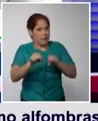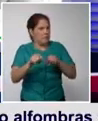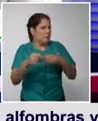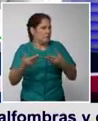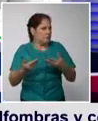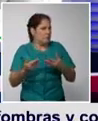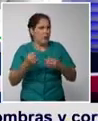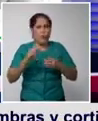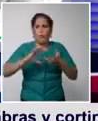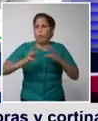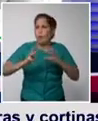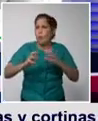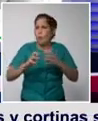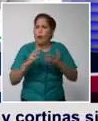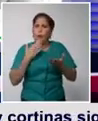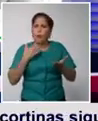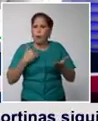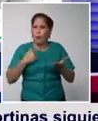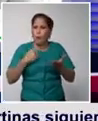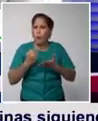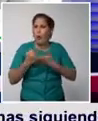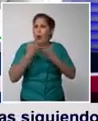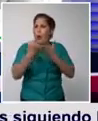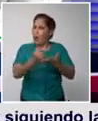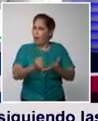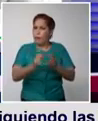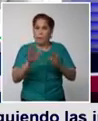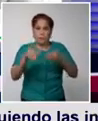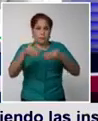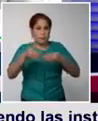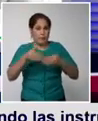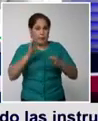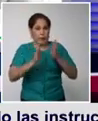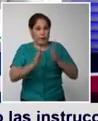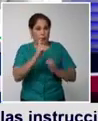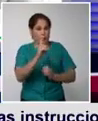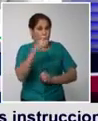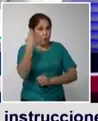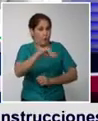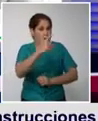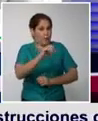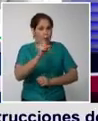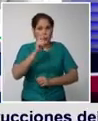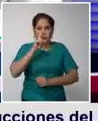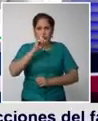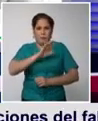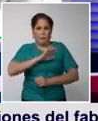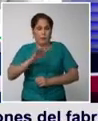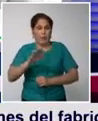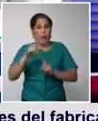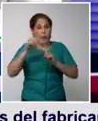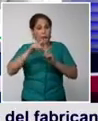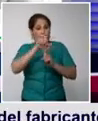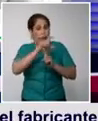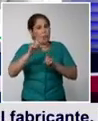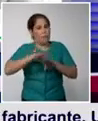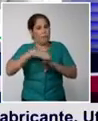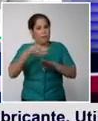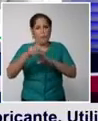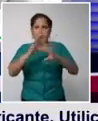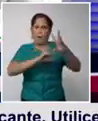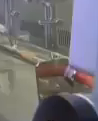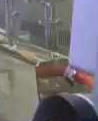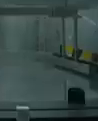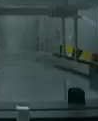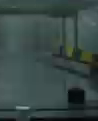qué plataforma se apoya? Ha concluido ya la fase 1 de ensayos clínicos. De estos temas estaremos conversando tras la